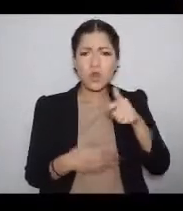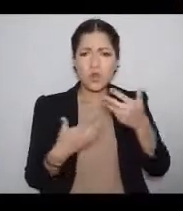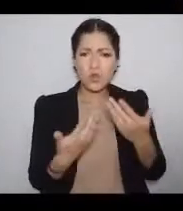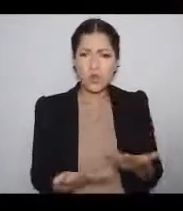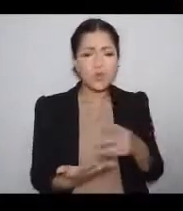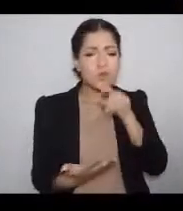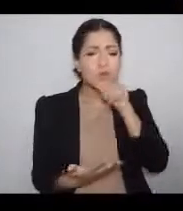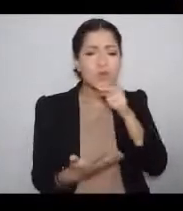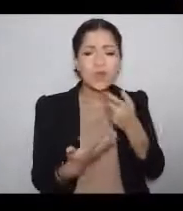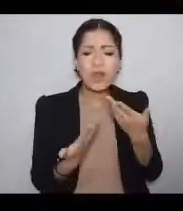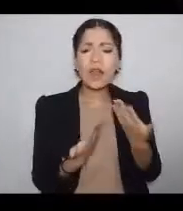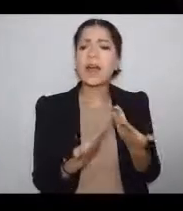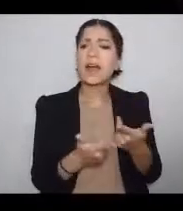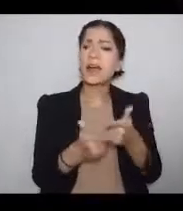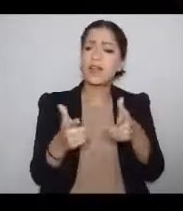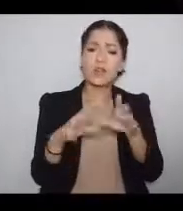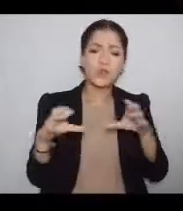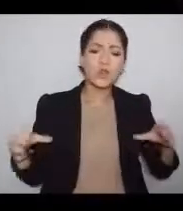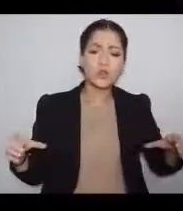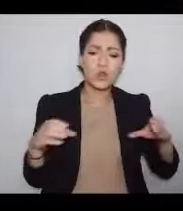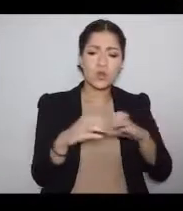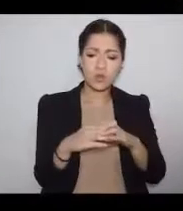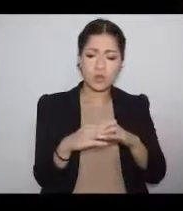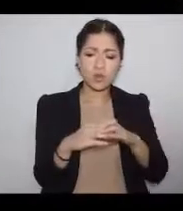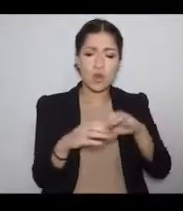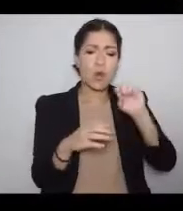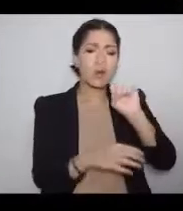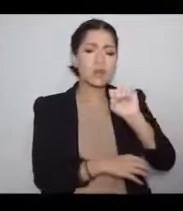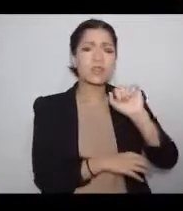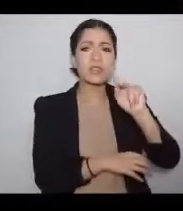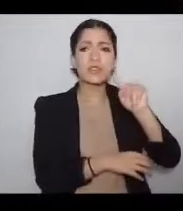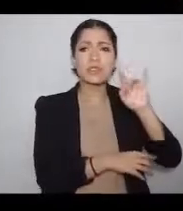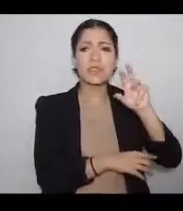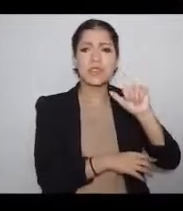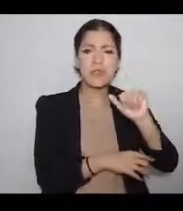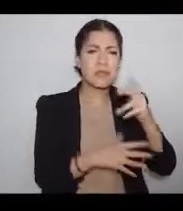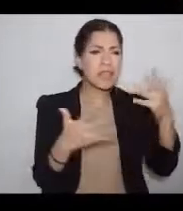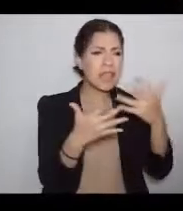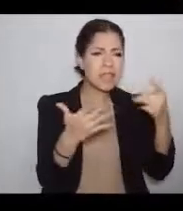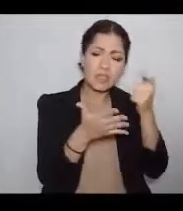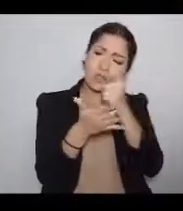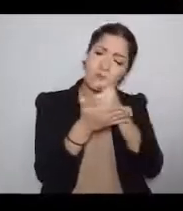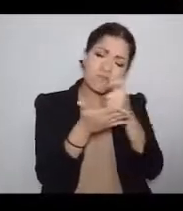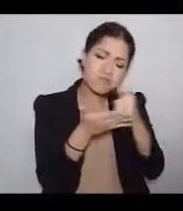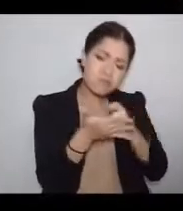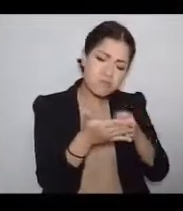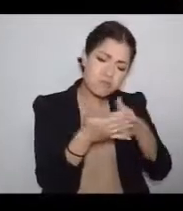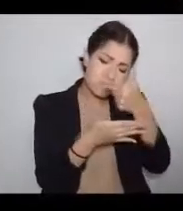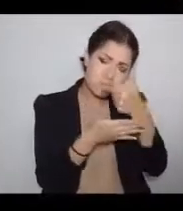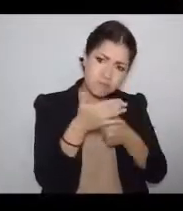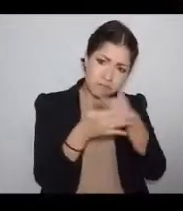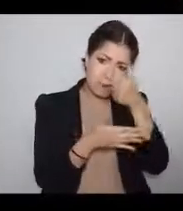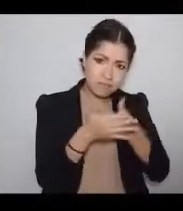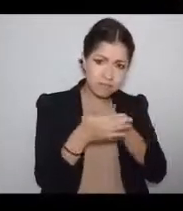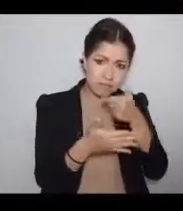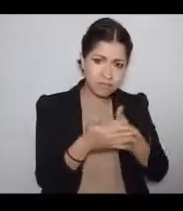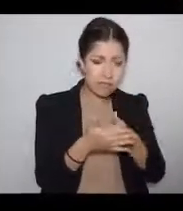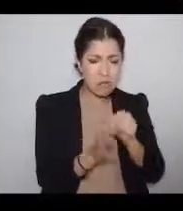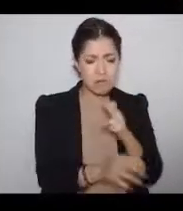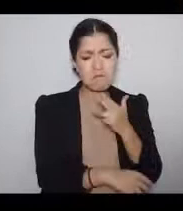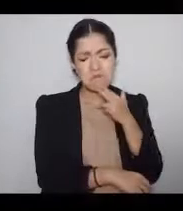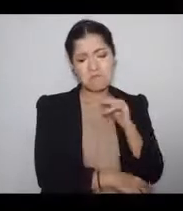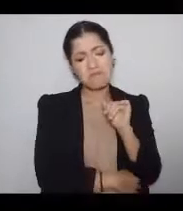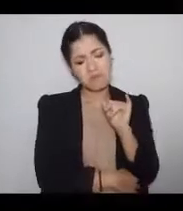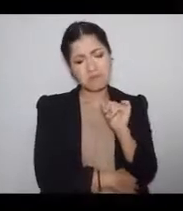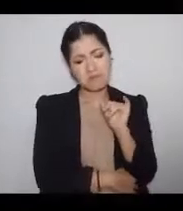al imperium de los sistemáticos. ¿Es algo positivo? No, no es optimum, pero es positivo. Pero otro